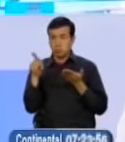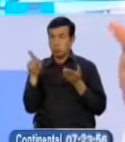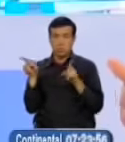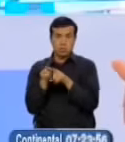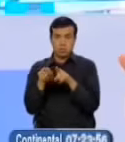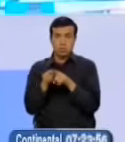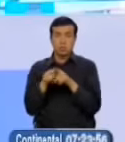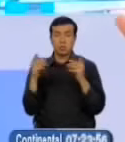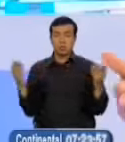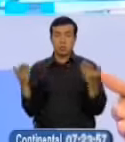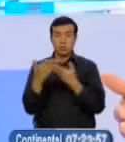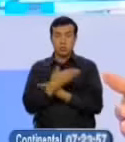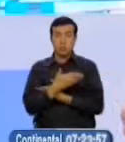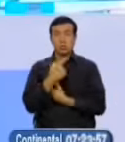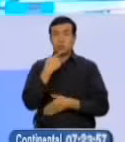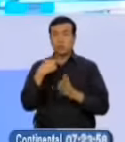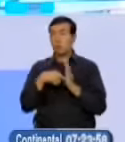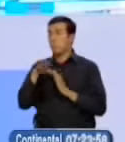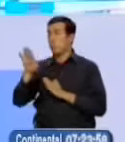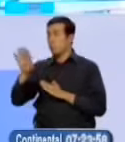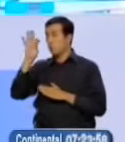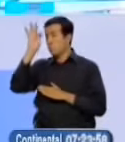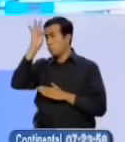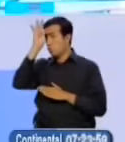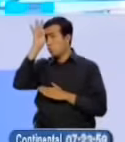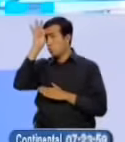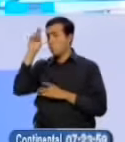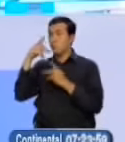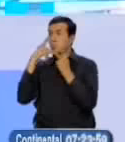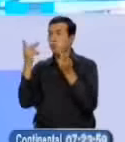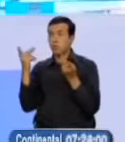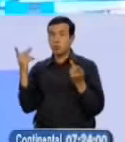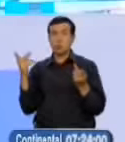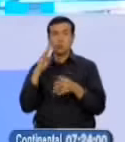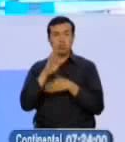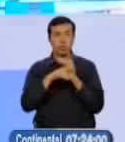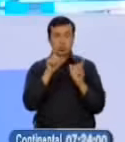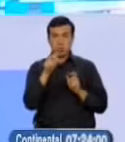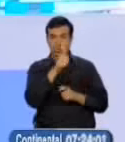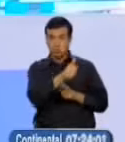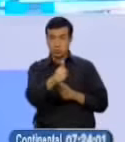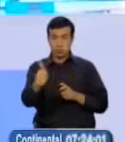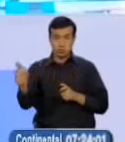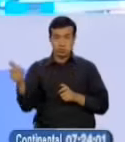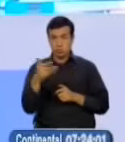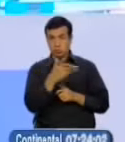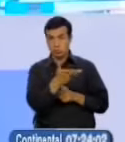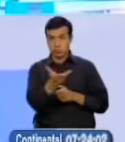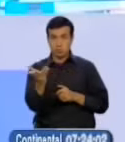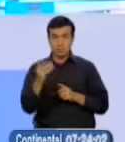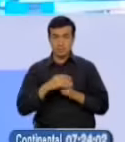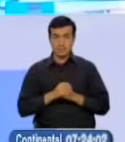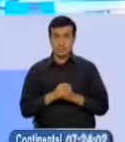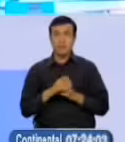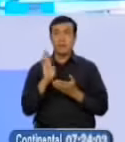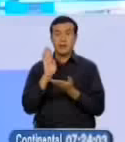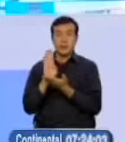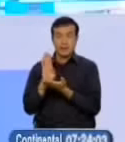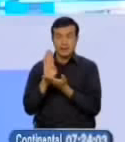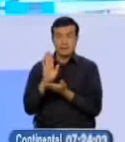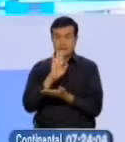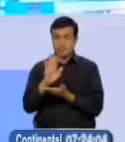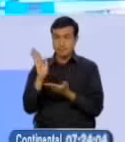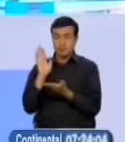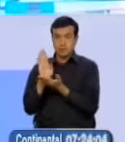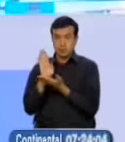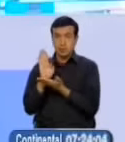pagos y cruce de cuentas con el sector público, pero caro. Aquí se da. Todos los usuarios que son parte del sistema del IES, que son parte del